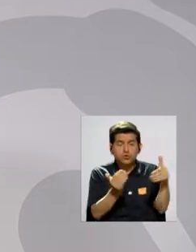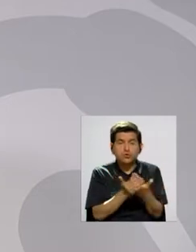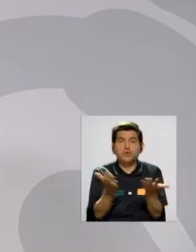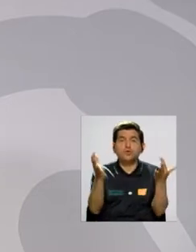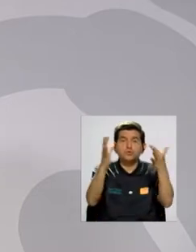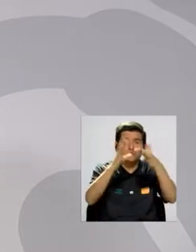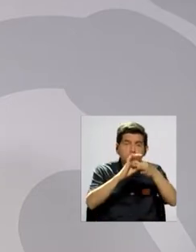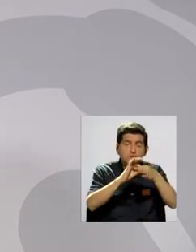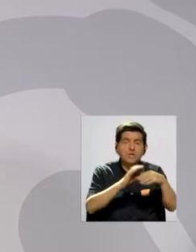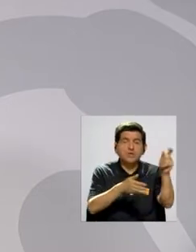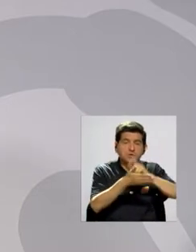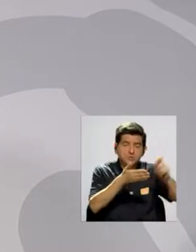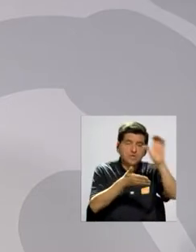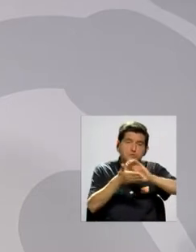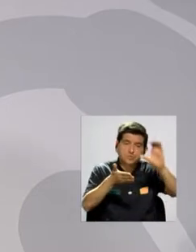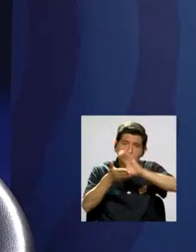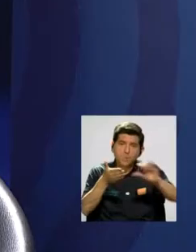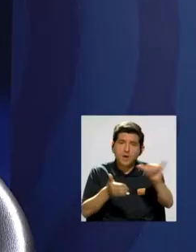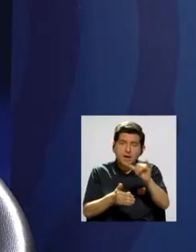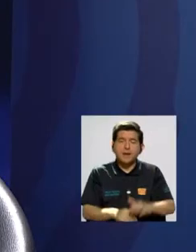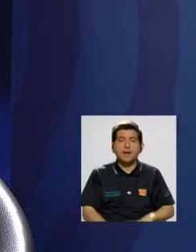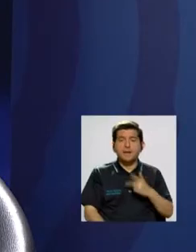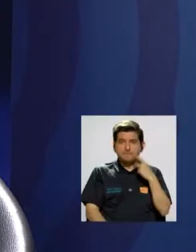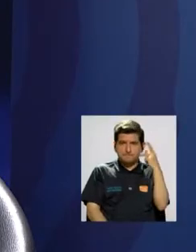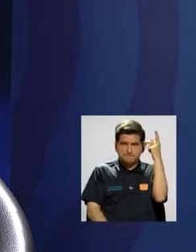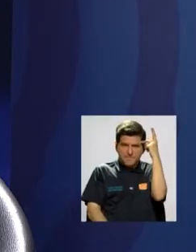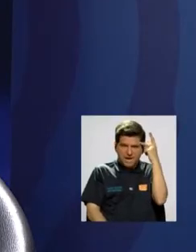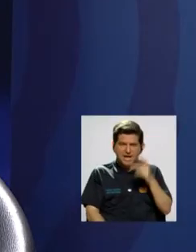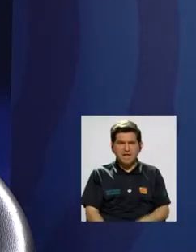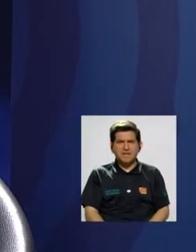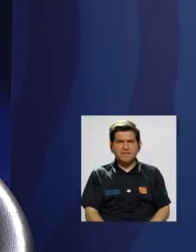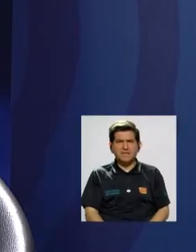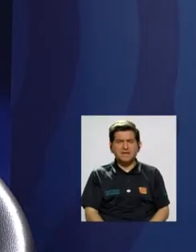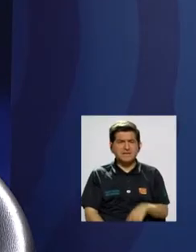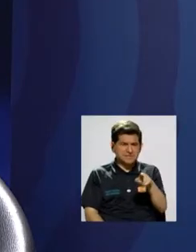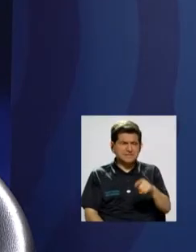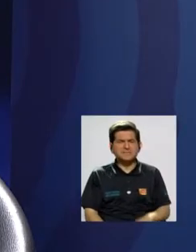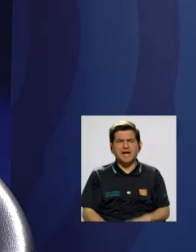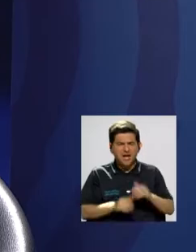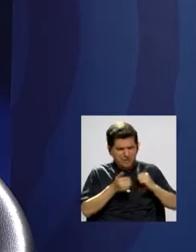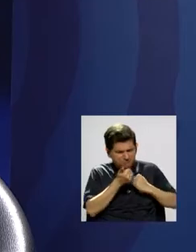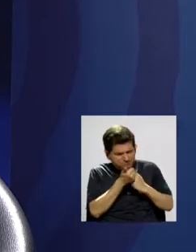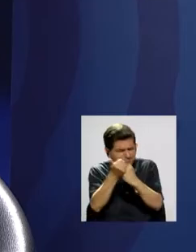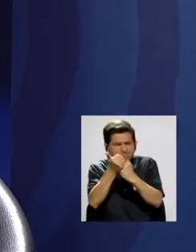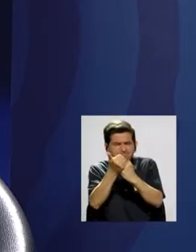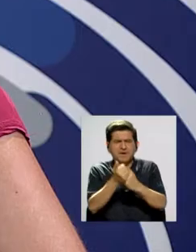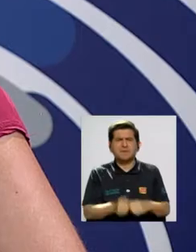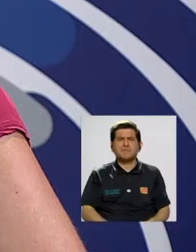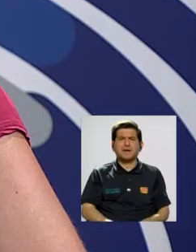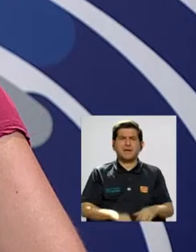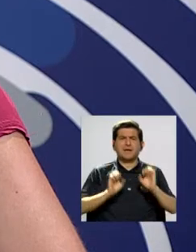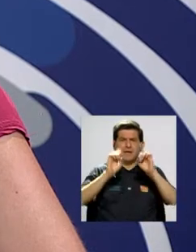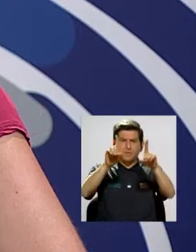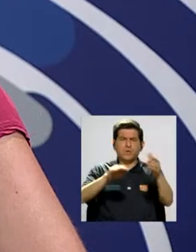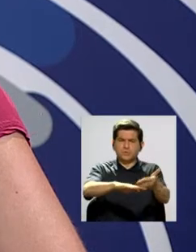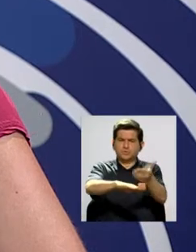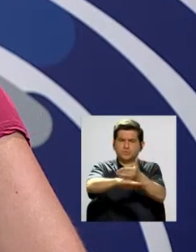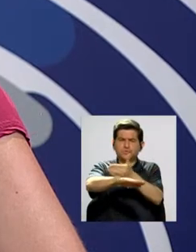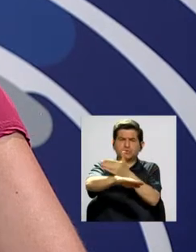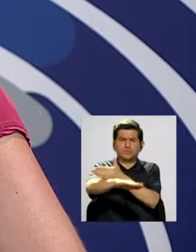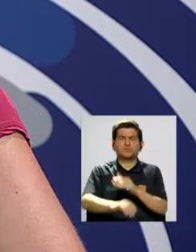juntos en la escuela y en el colegio, y los padres empujaban desde las juntas para sacar adelante la educación. cuando la